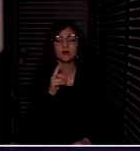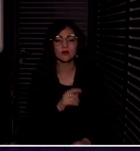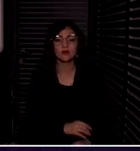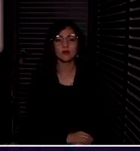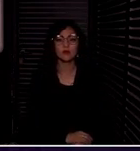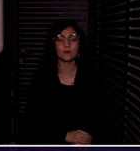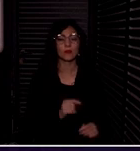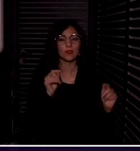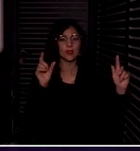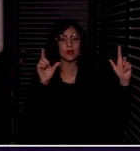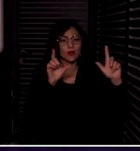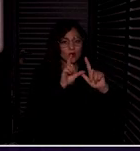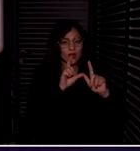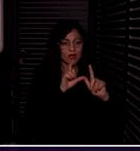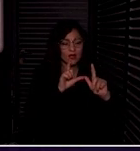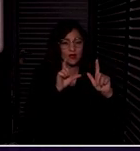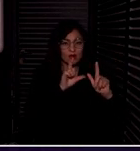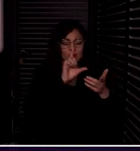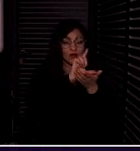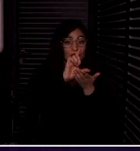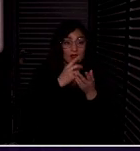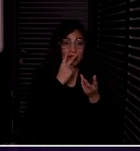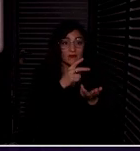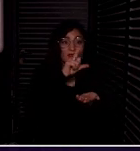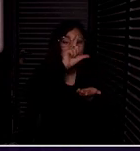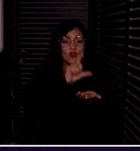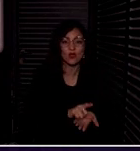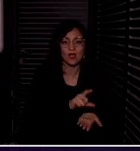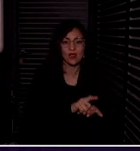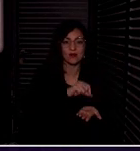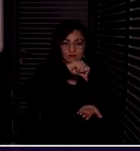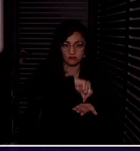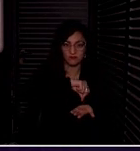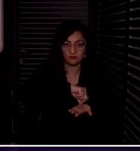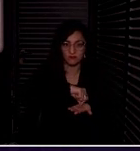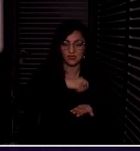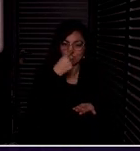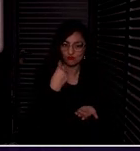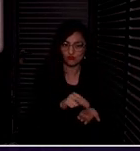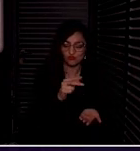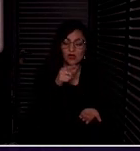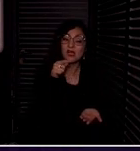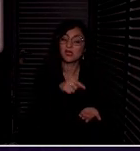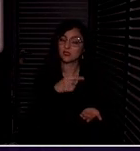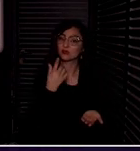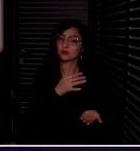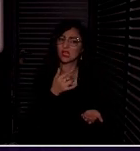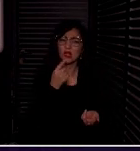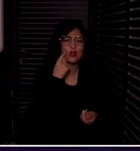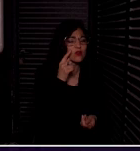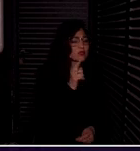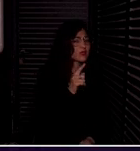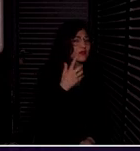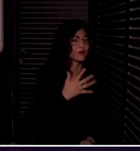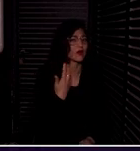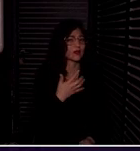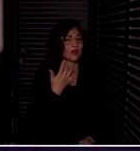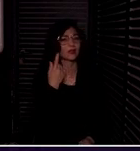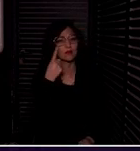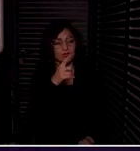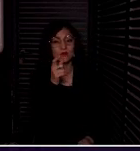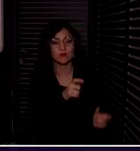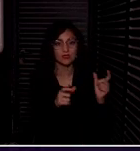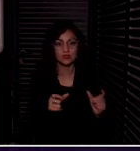y los medios locales de proximidad, con arraigo en territorio. Y esa tendencia que no se vislumbra como positiva, porque la primera